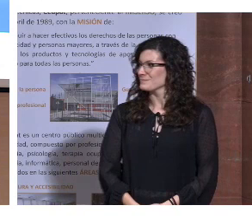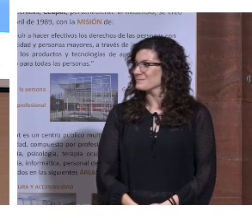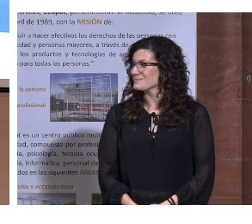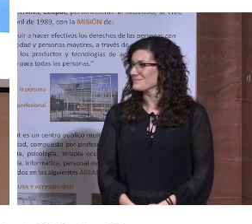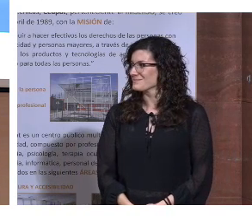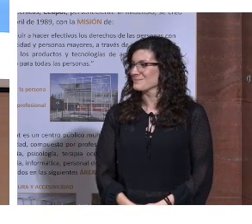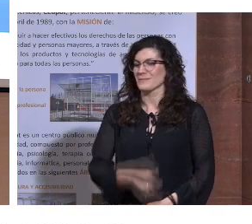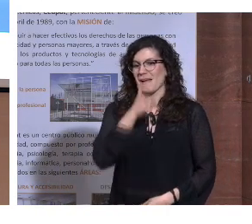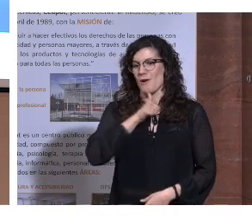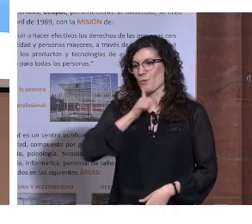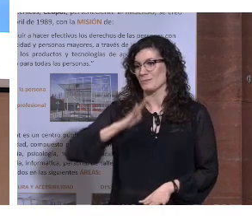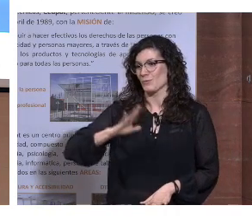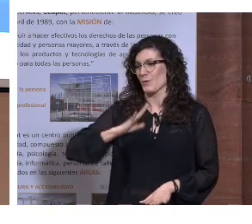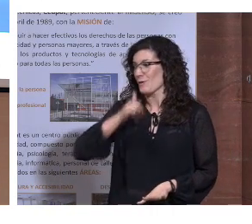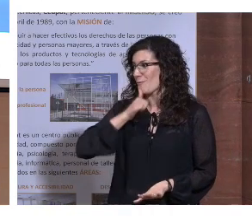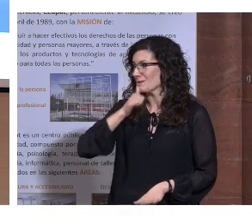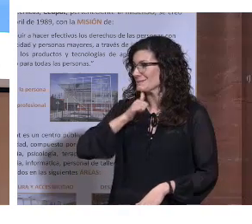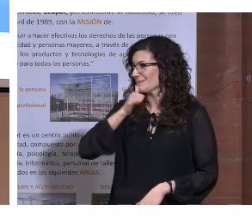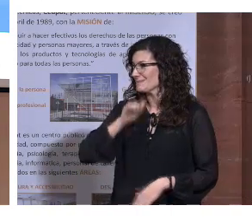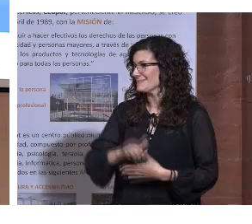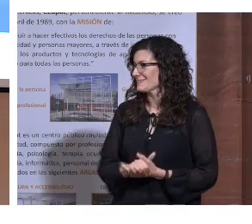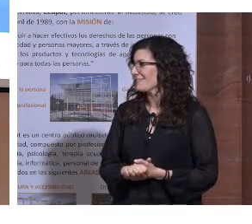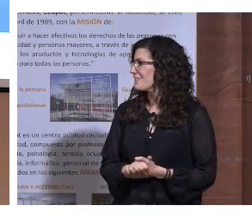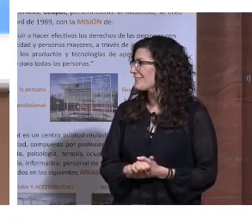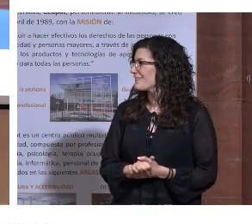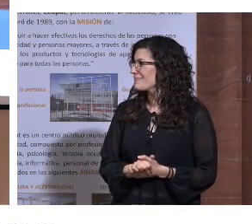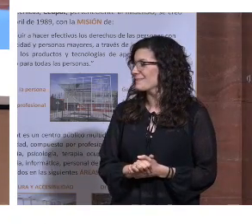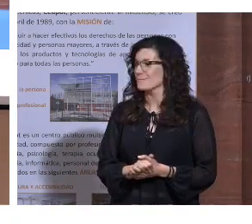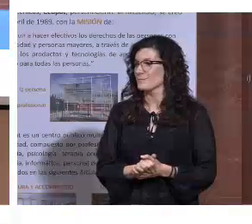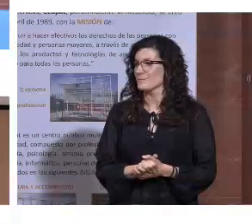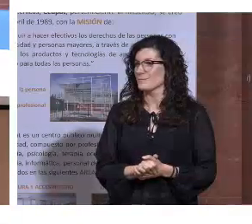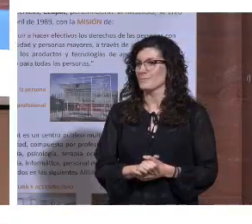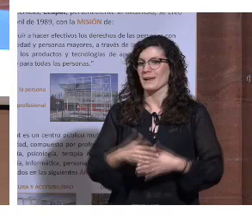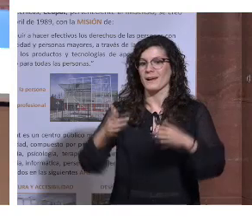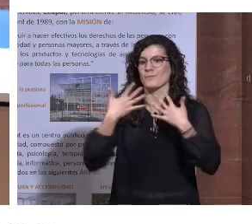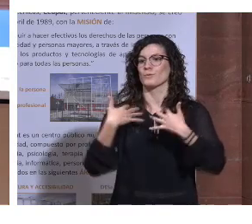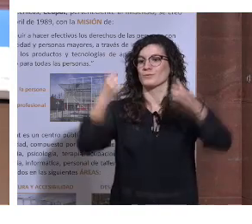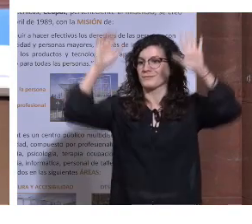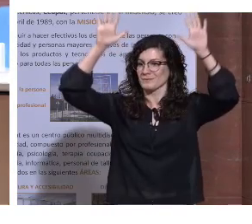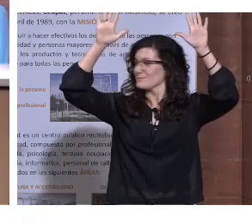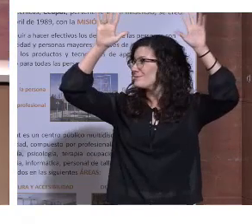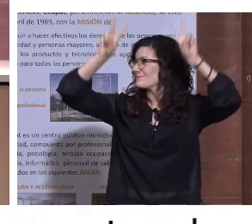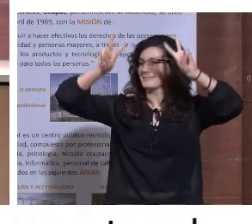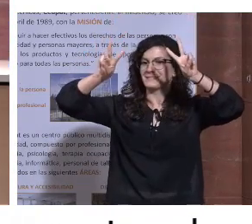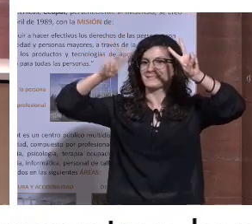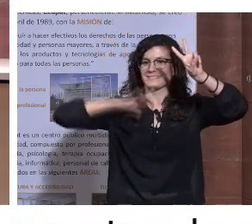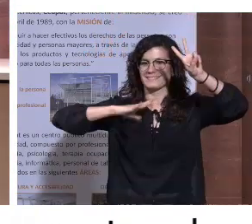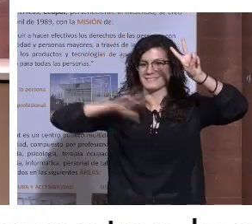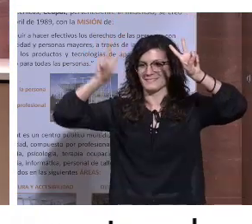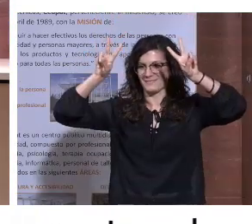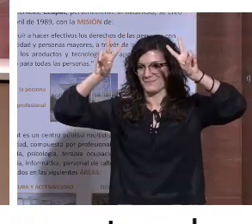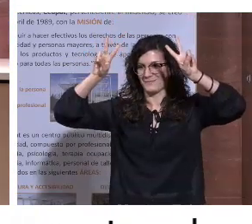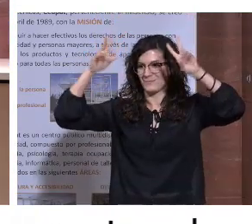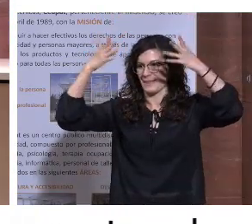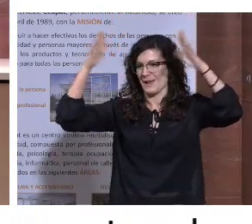Aguantando, vamos. Vosotros, el público, tenéis que levantar las manos y hacer así, ¿vale? Como es de los